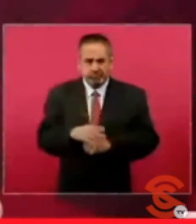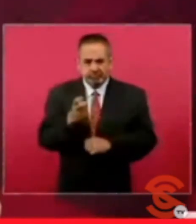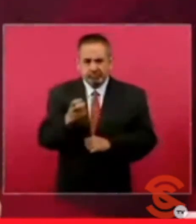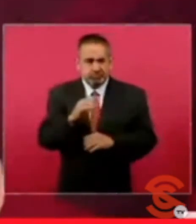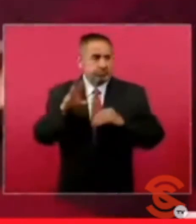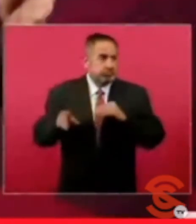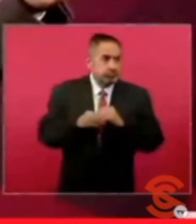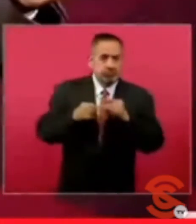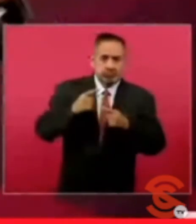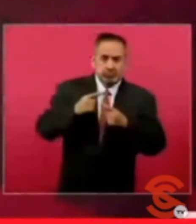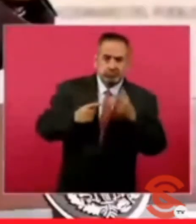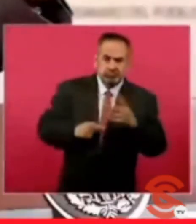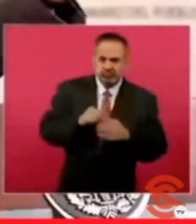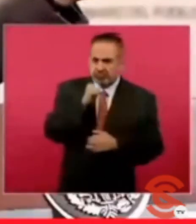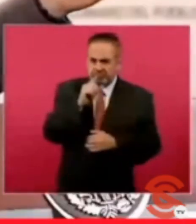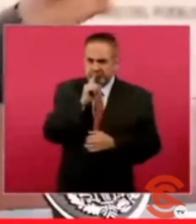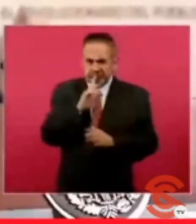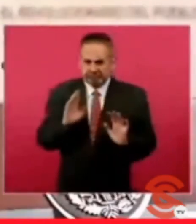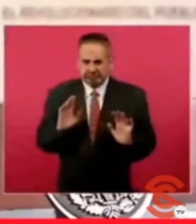Solamente eso, o sea,